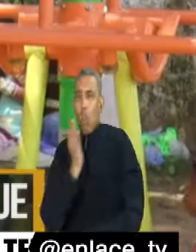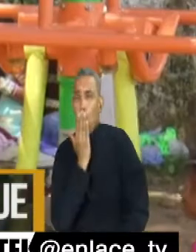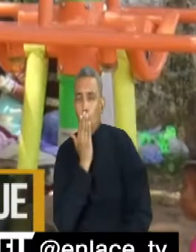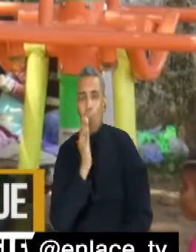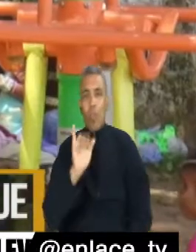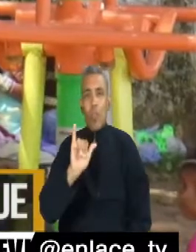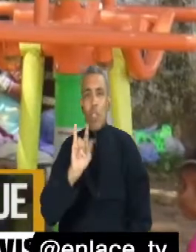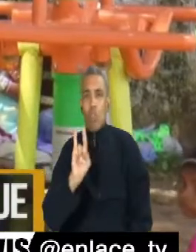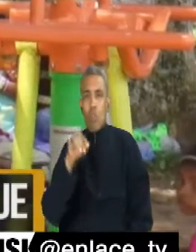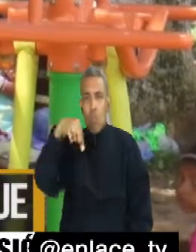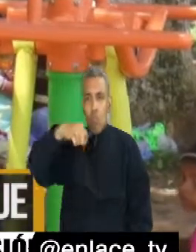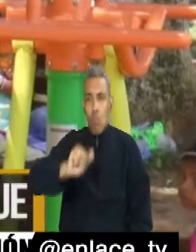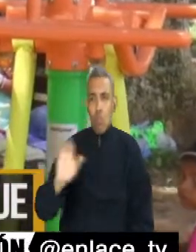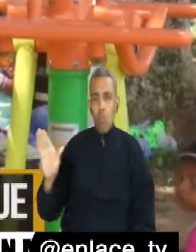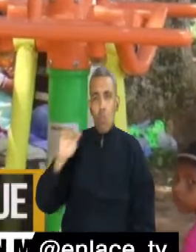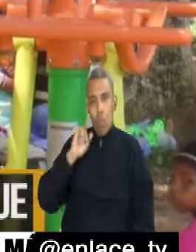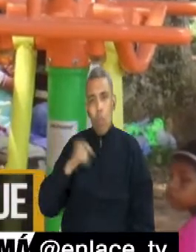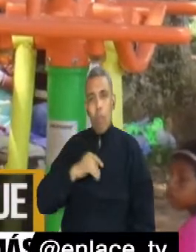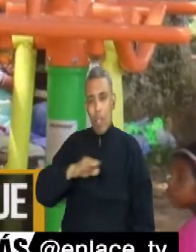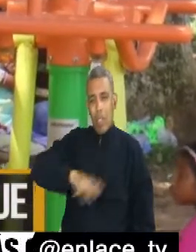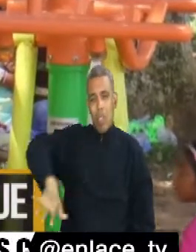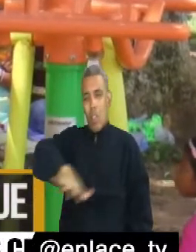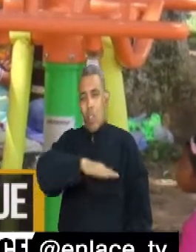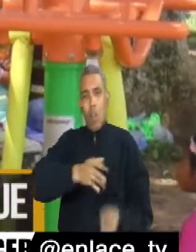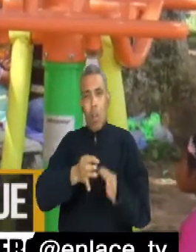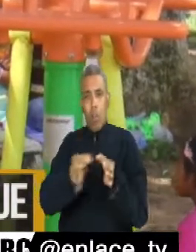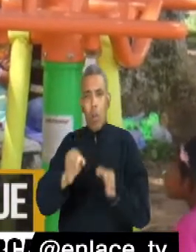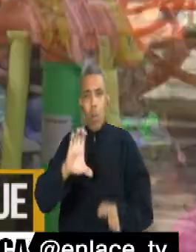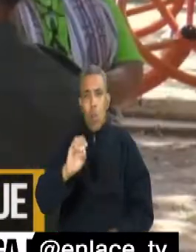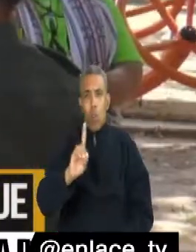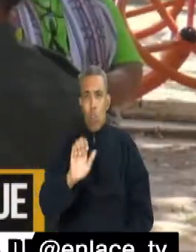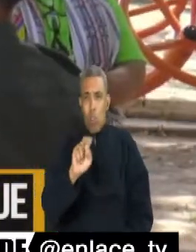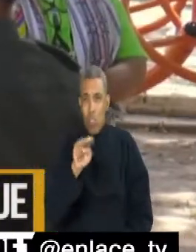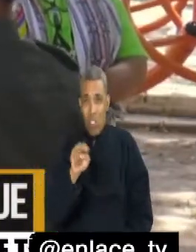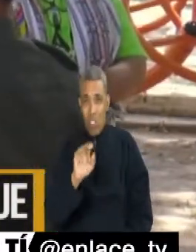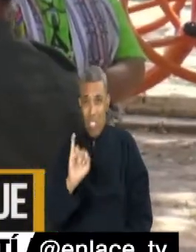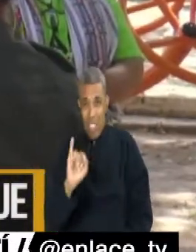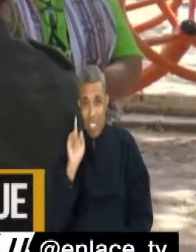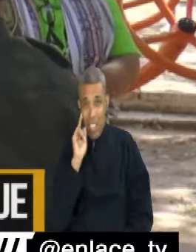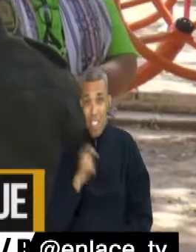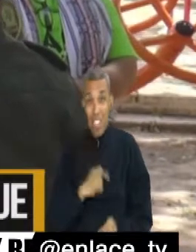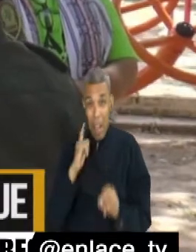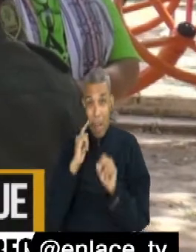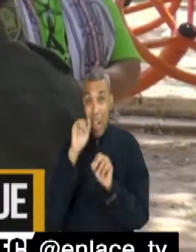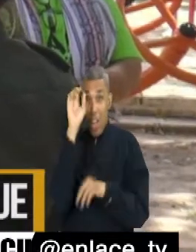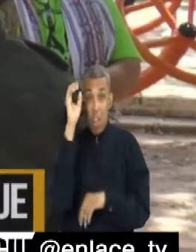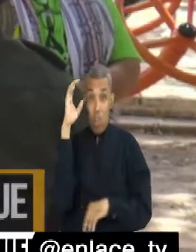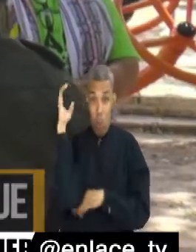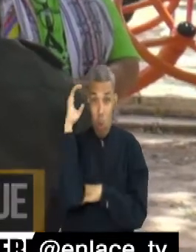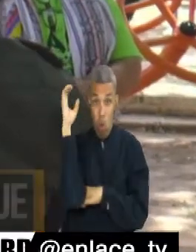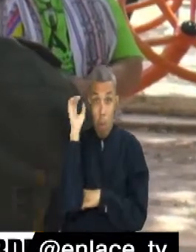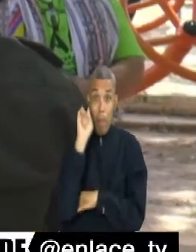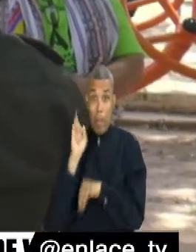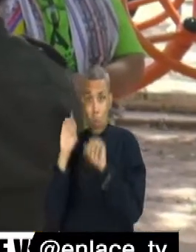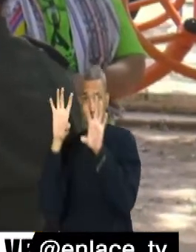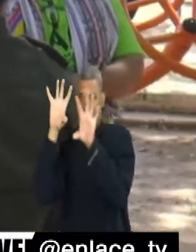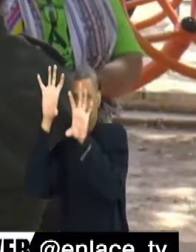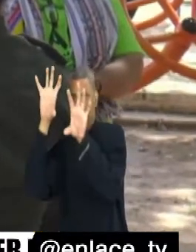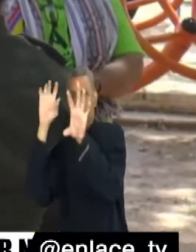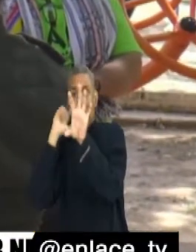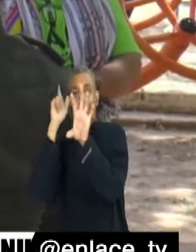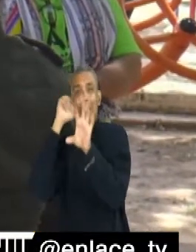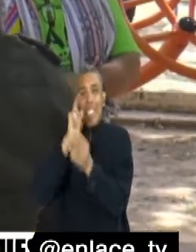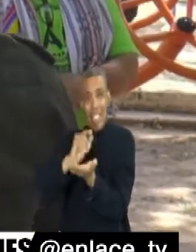Cesar en la serranía del Perijá, a ambos lados de las fronteras entre Colombia y Venezuela. Las autoridades llegaron al lugar a brindarles